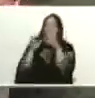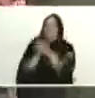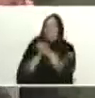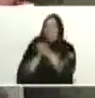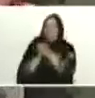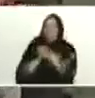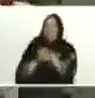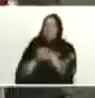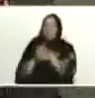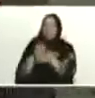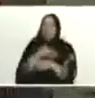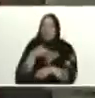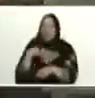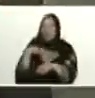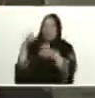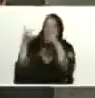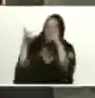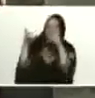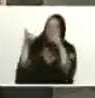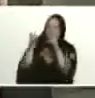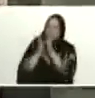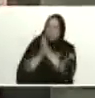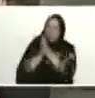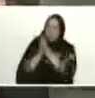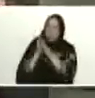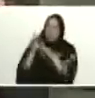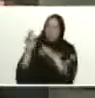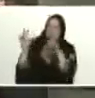a posar porque él quiere tomar una foto, vamos a ver. Así ve.